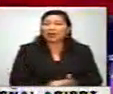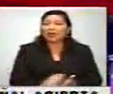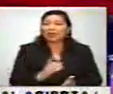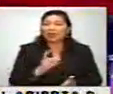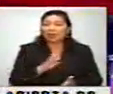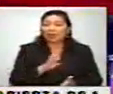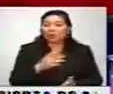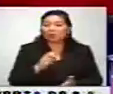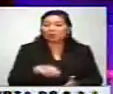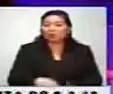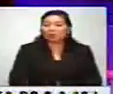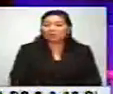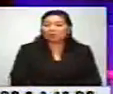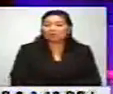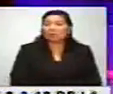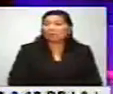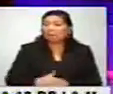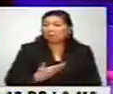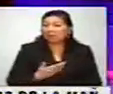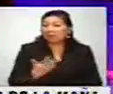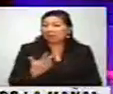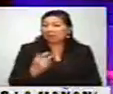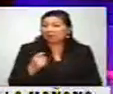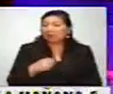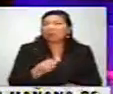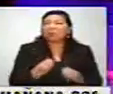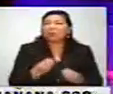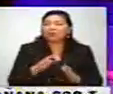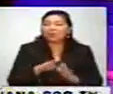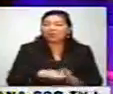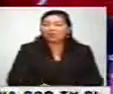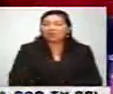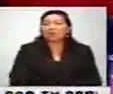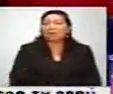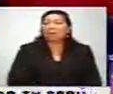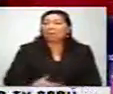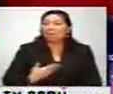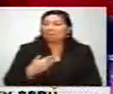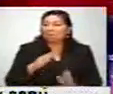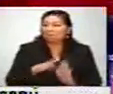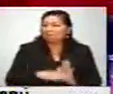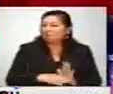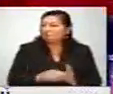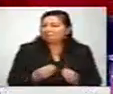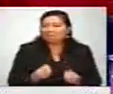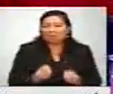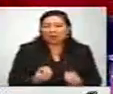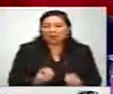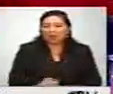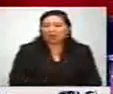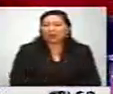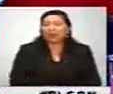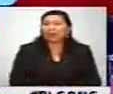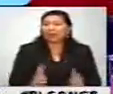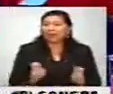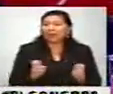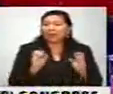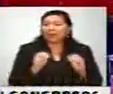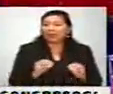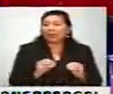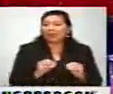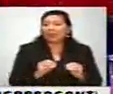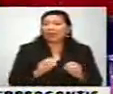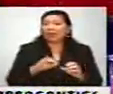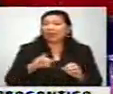Donaire es 4%, o podría ser hasta 3%. ¿Por qué rebajarlo? Yo creo que podría rebajarse un poco, no necesariamente tenemos que llegar a la propuesta